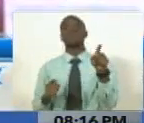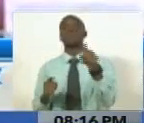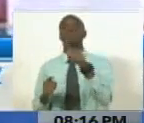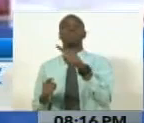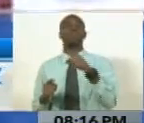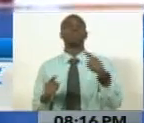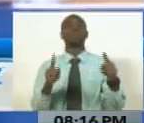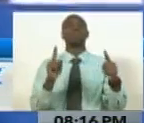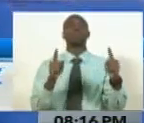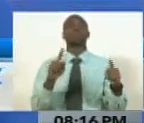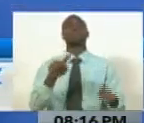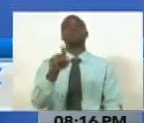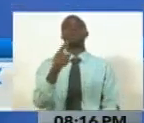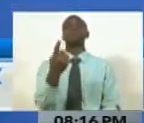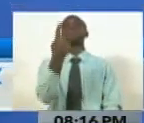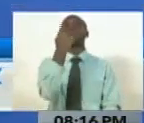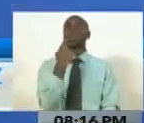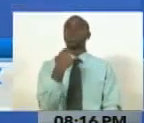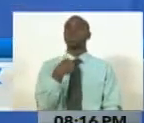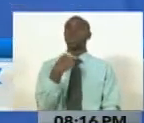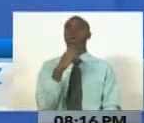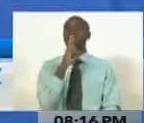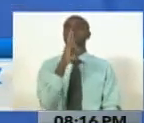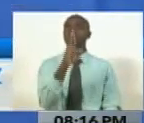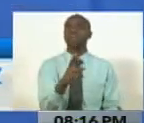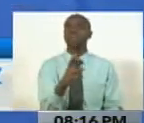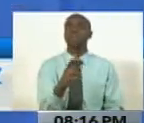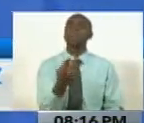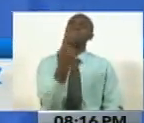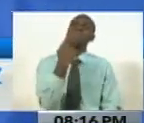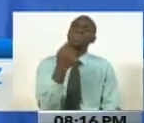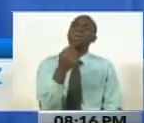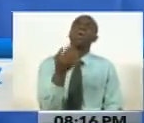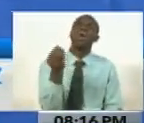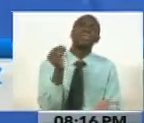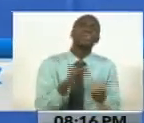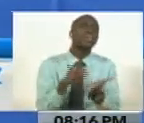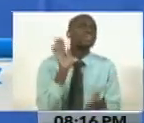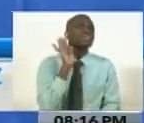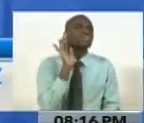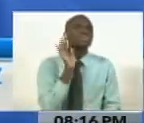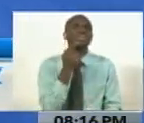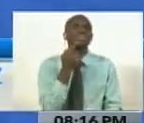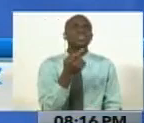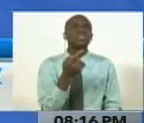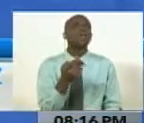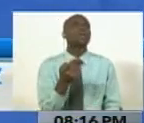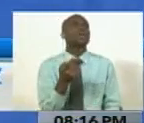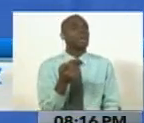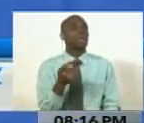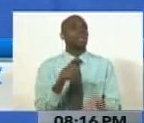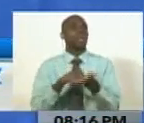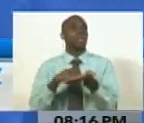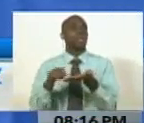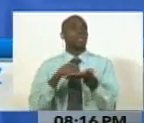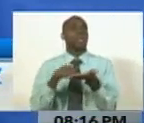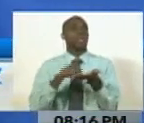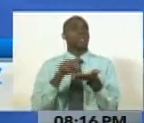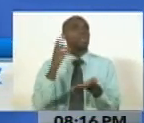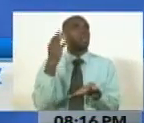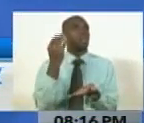Bueno, pero ya hizo la pregunta. ¿Qué medio usted? Ajá.